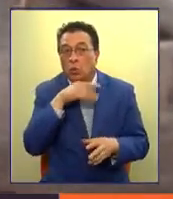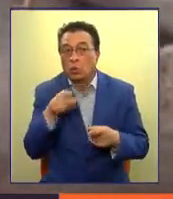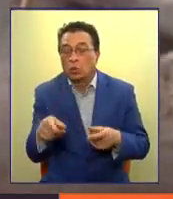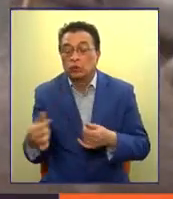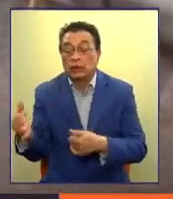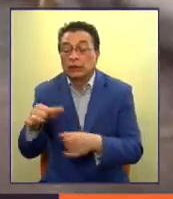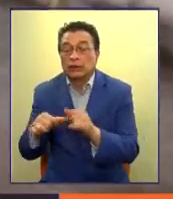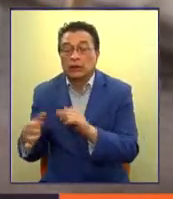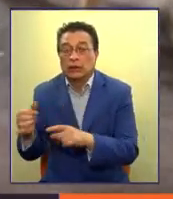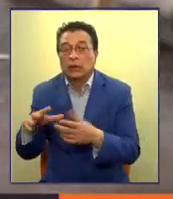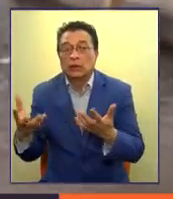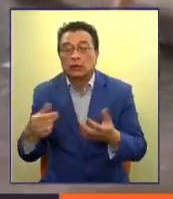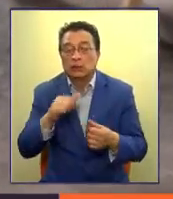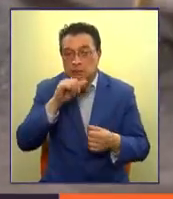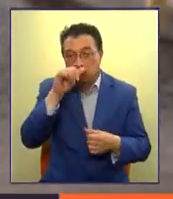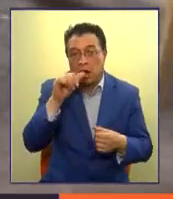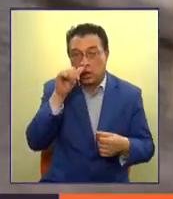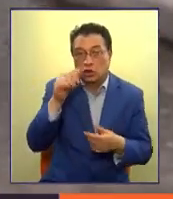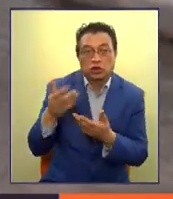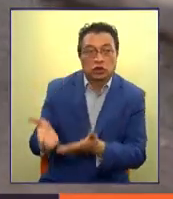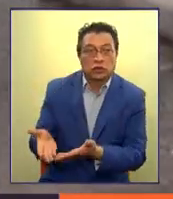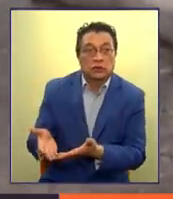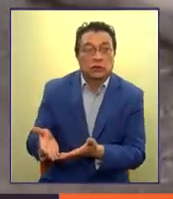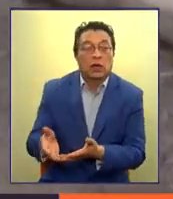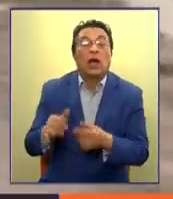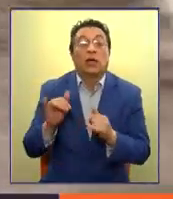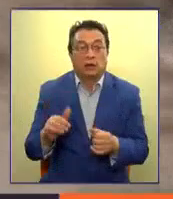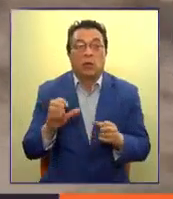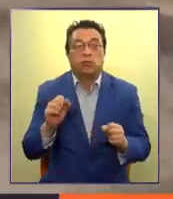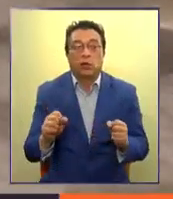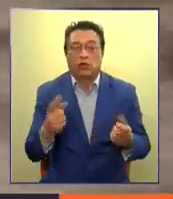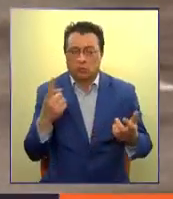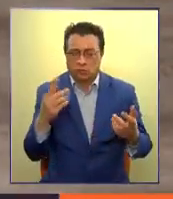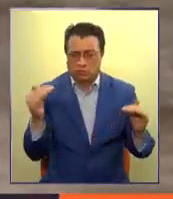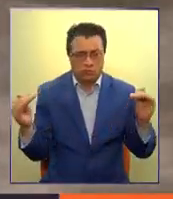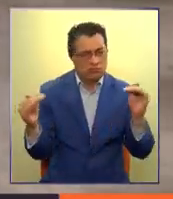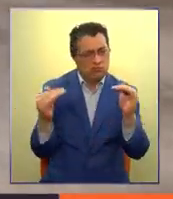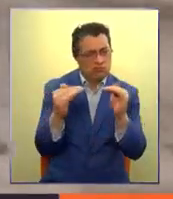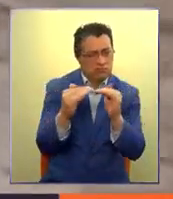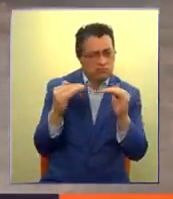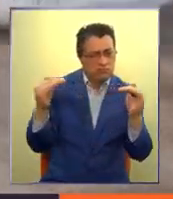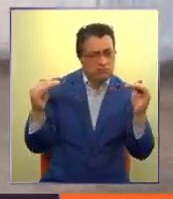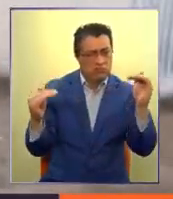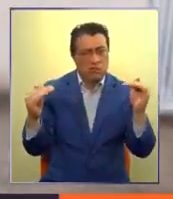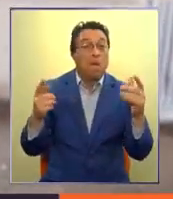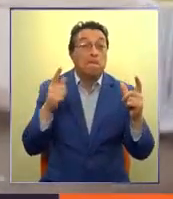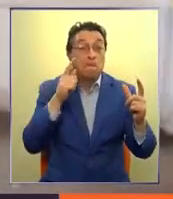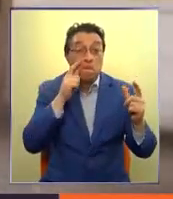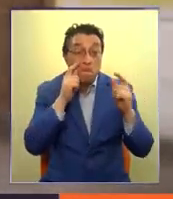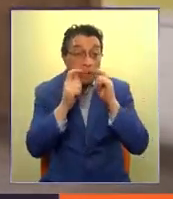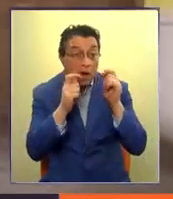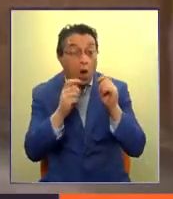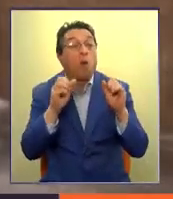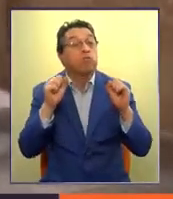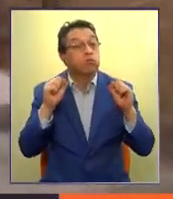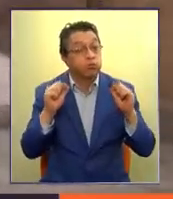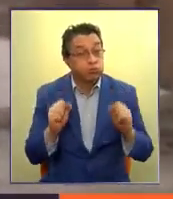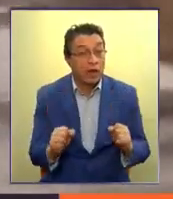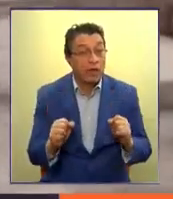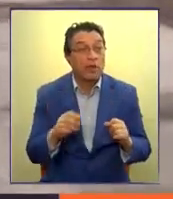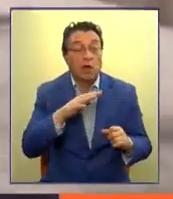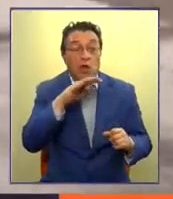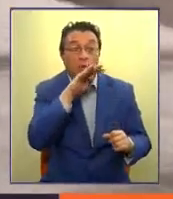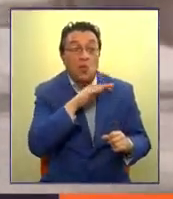de sustancias estupefacientes y psicotrópicas. Uno podría hacer un parangón, porque la peligrosidad puede llegar a ser en la